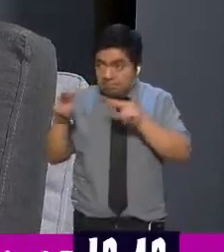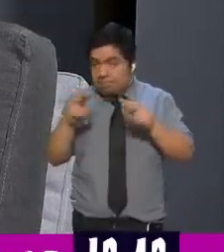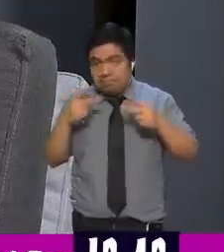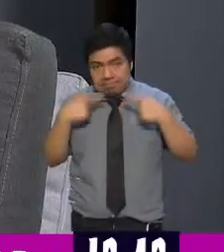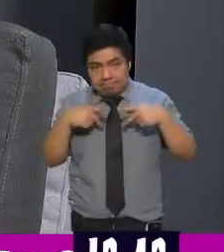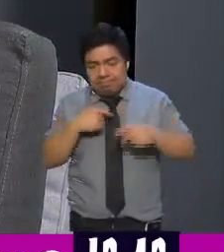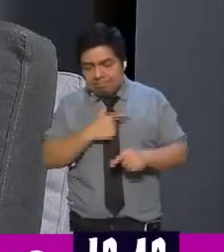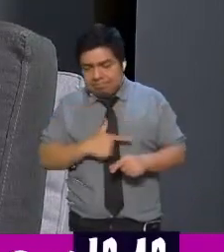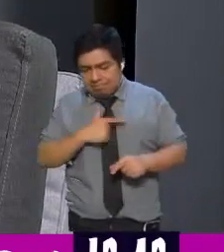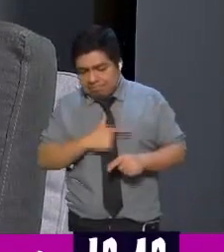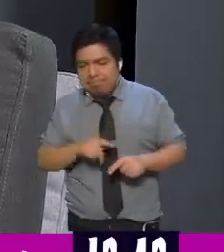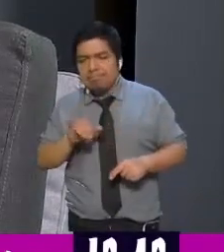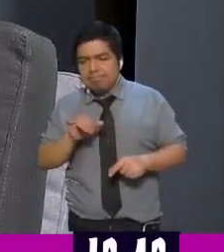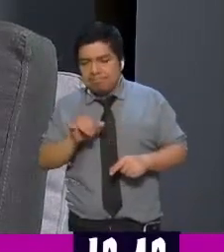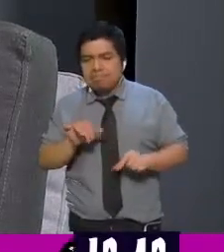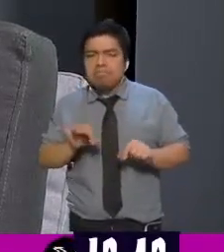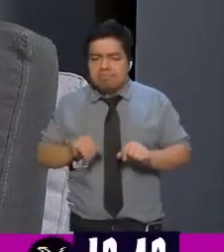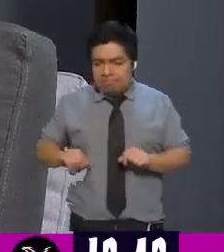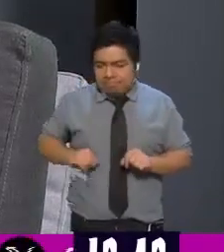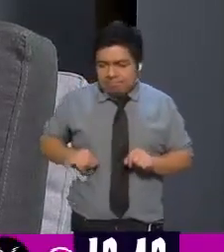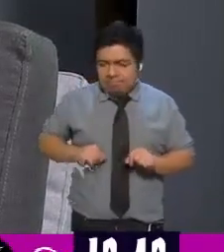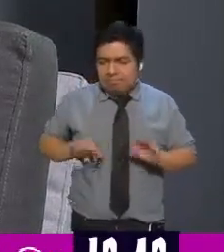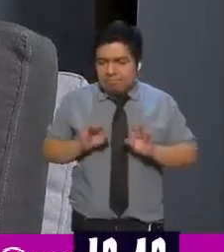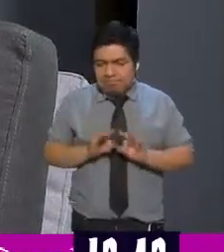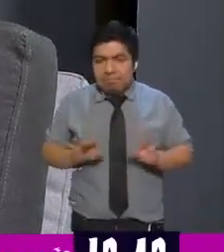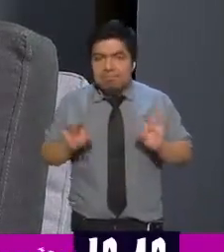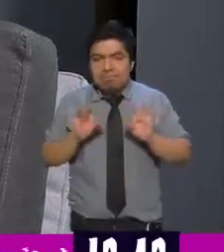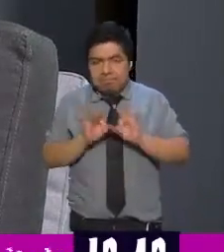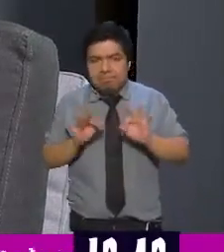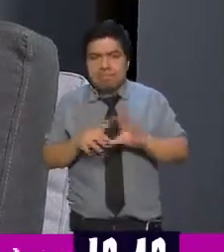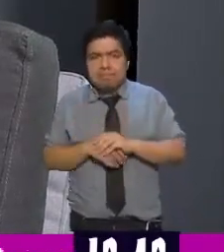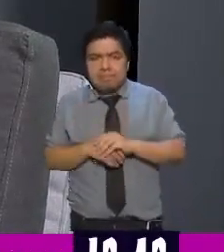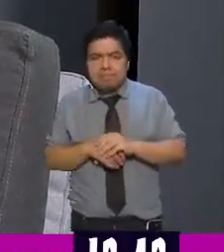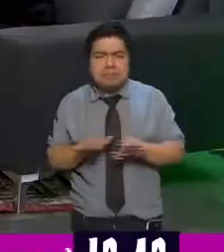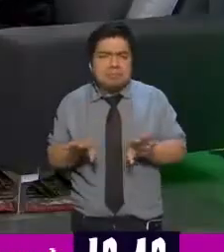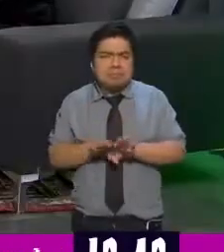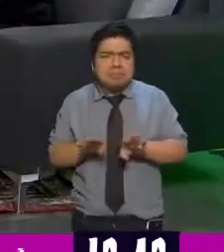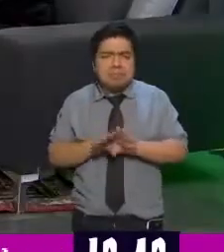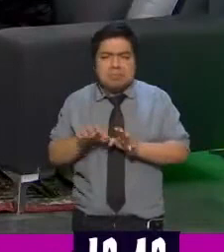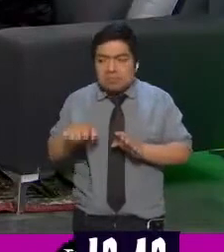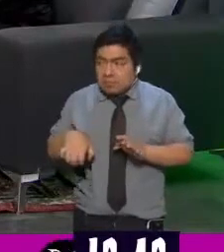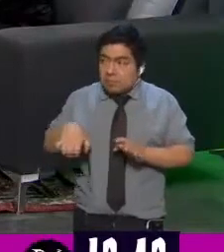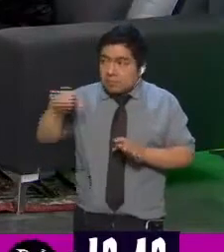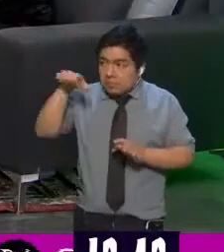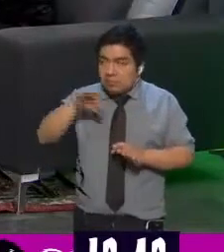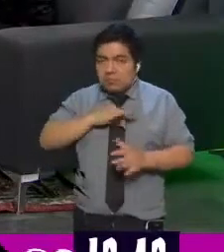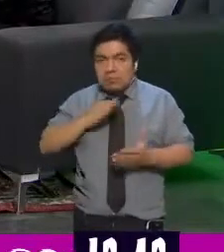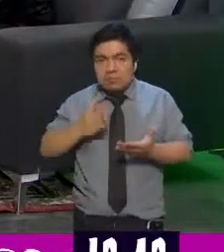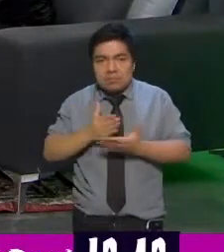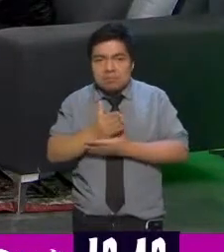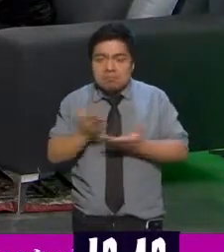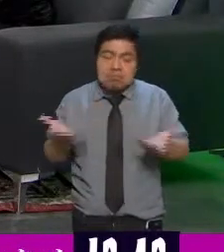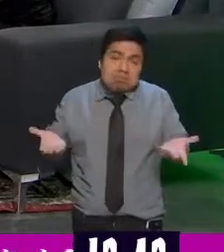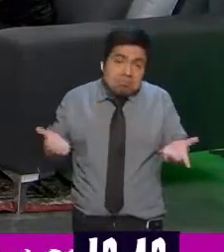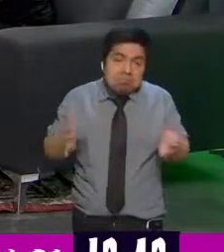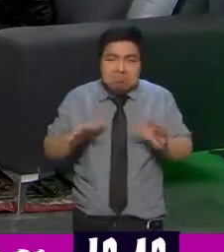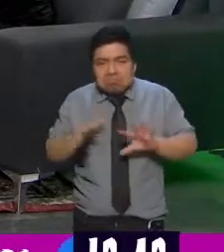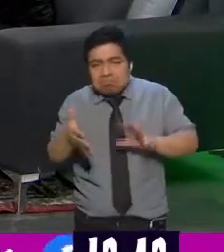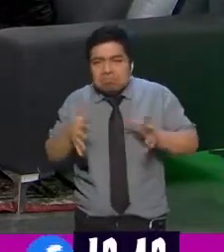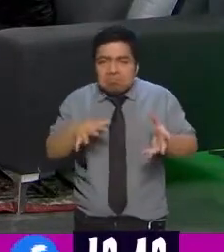espectador le va a parecer muy, muy lindo, pues vaya. A ver, ¿como de qué edades ya pueden asistir? Digo, para que no sea